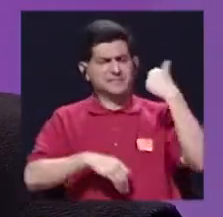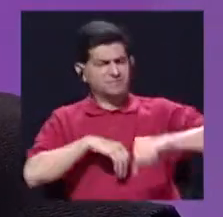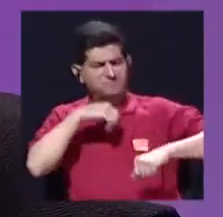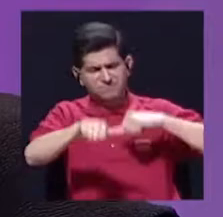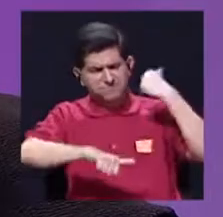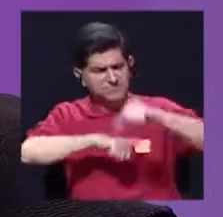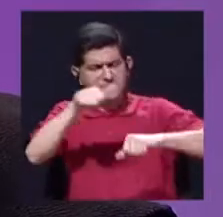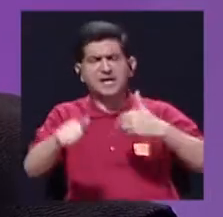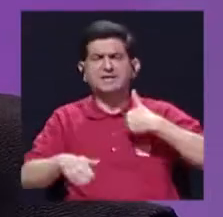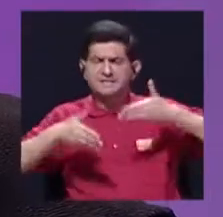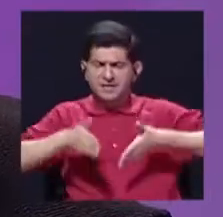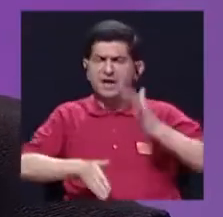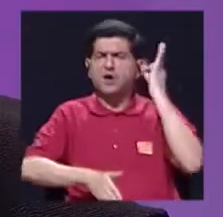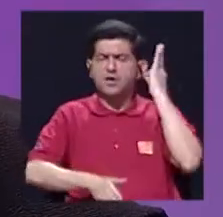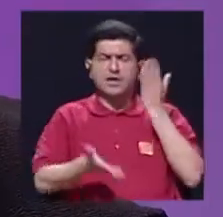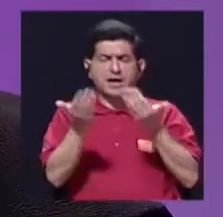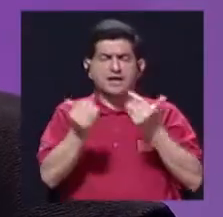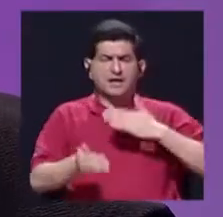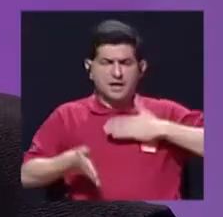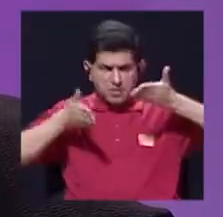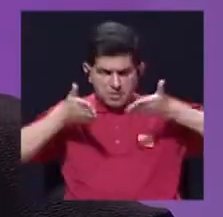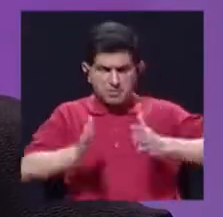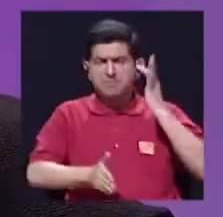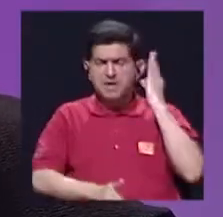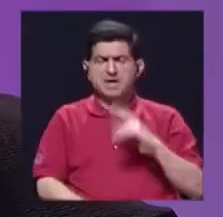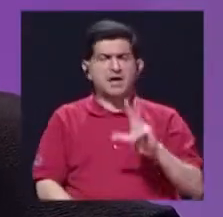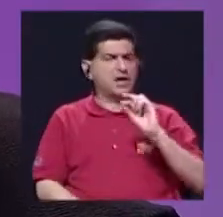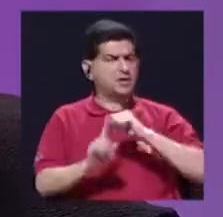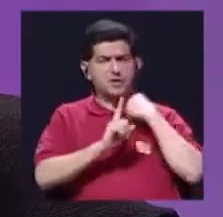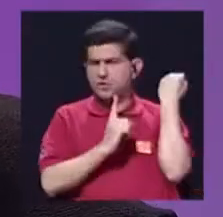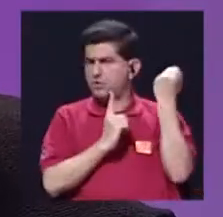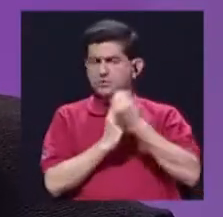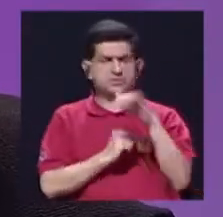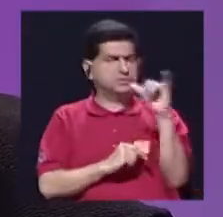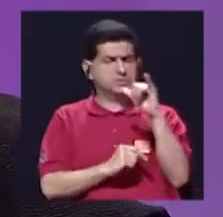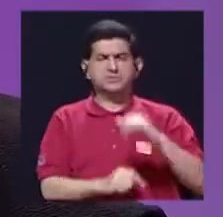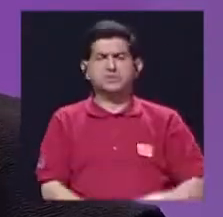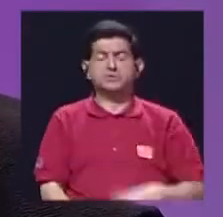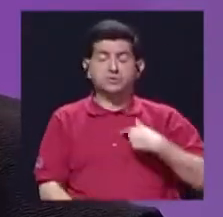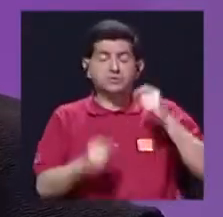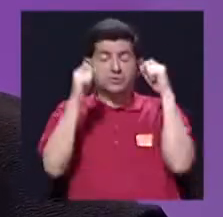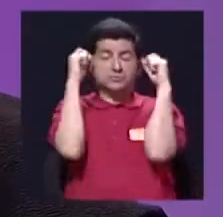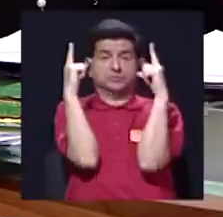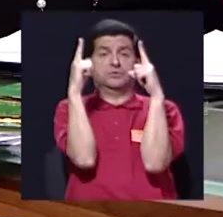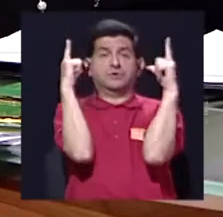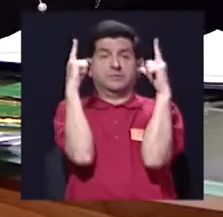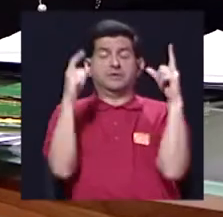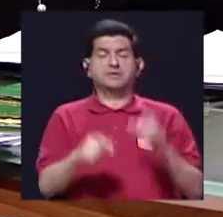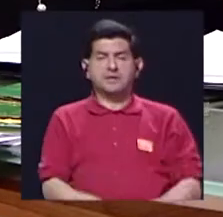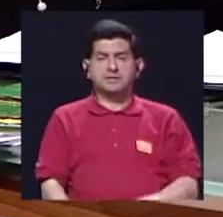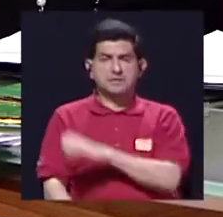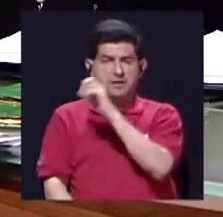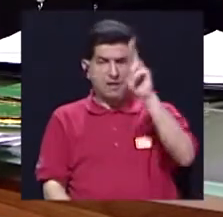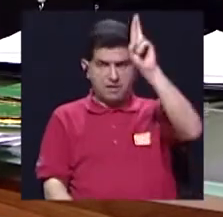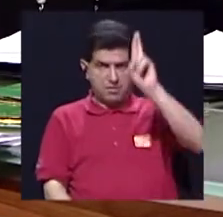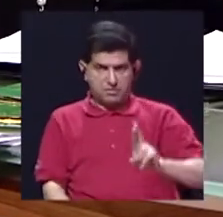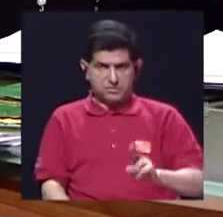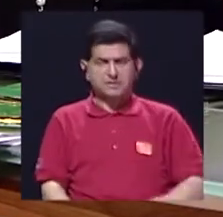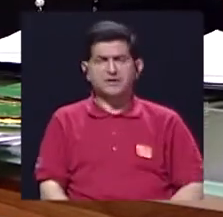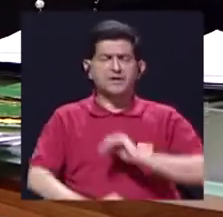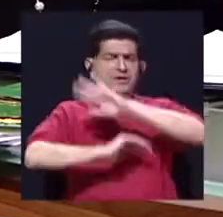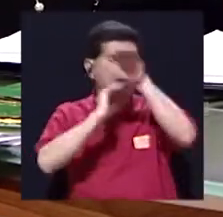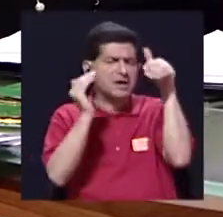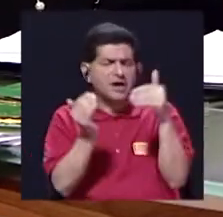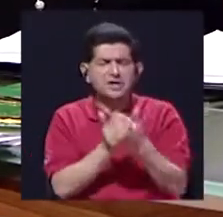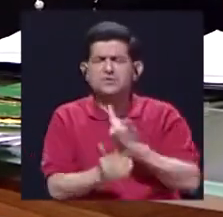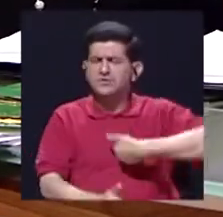de luchar porque tengo una hija y quiero que mi hija no pase por eso. Me parece increíble que en Costa Rica, con todo lo